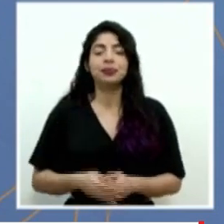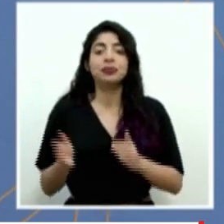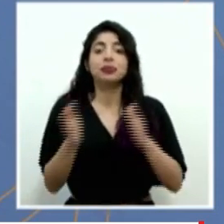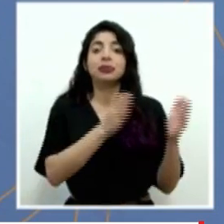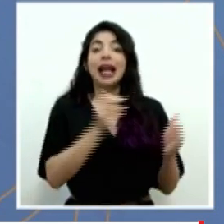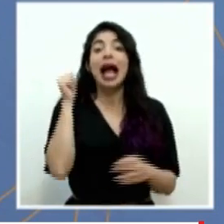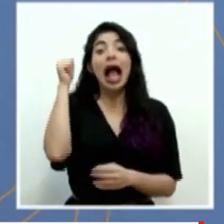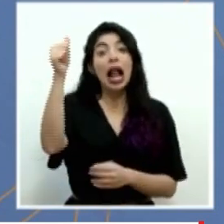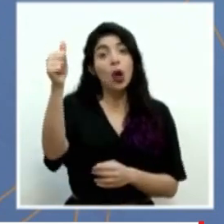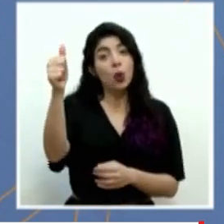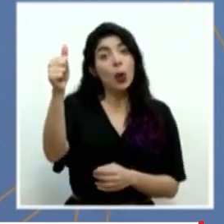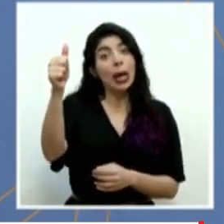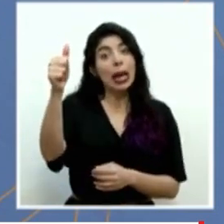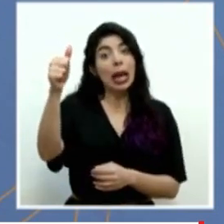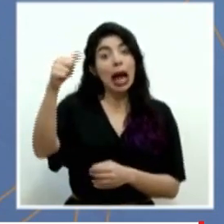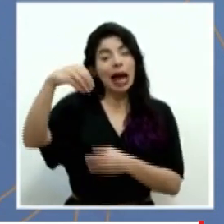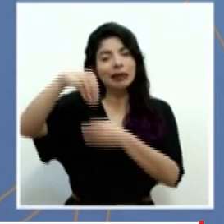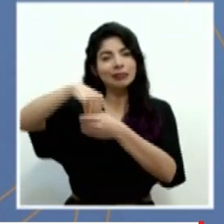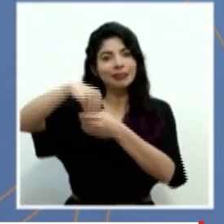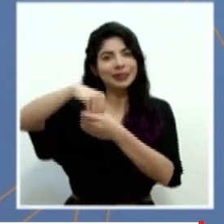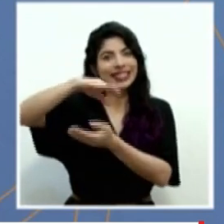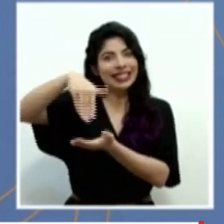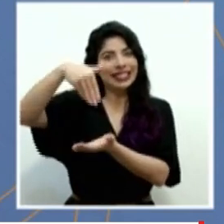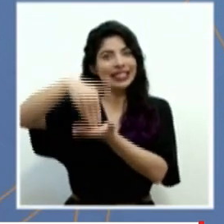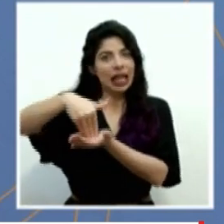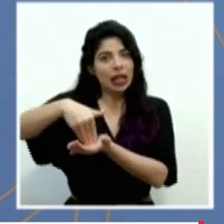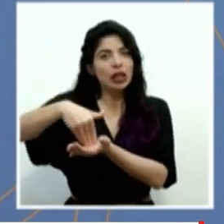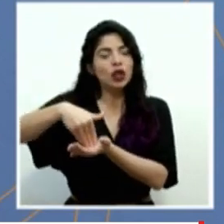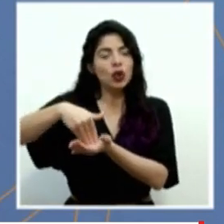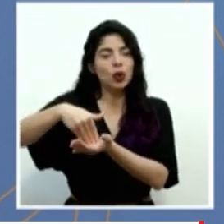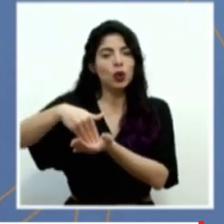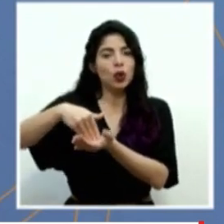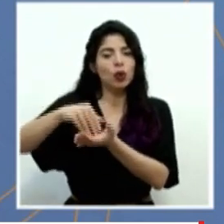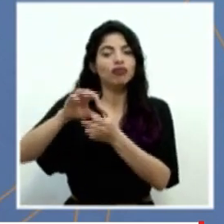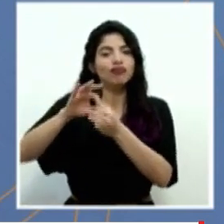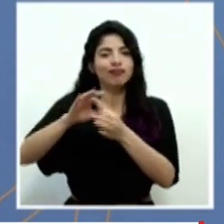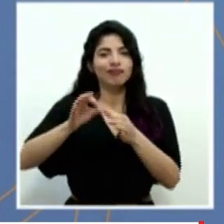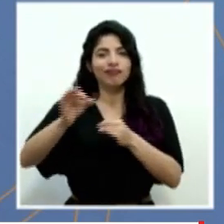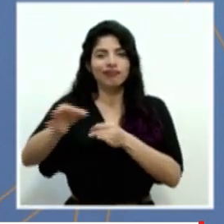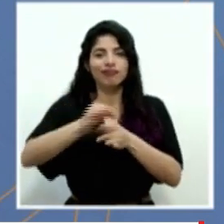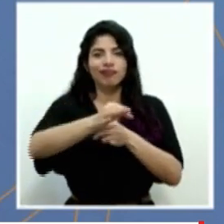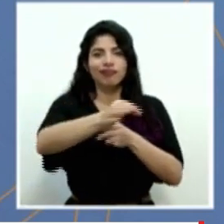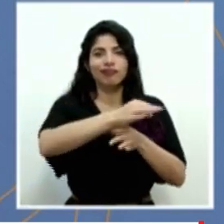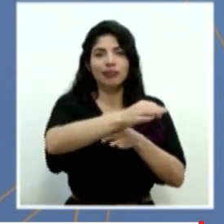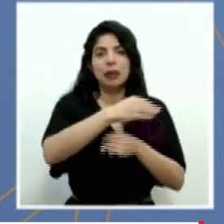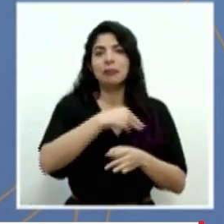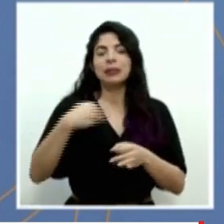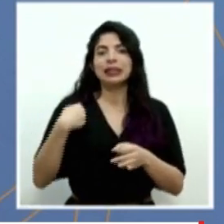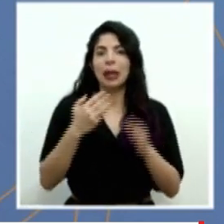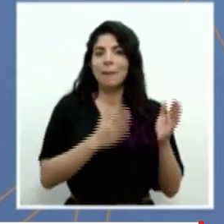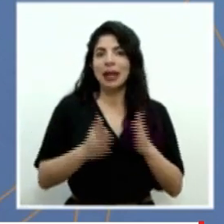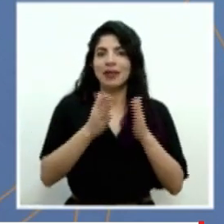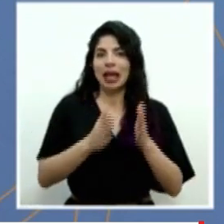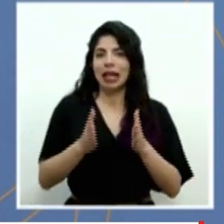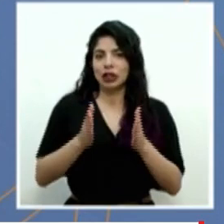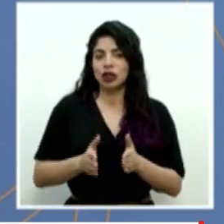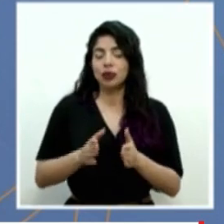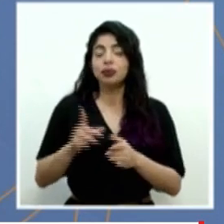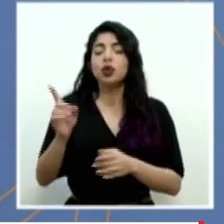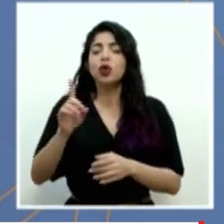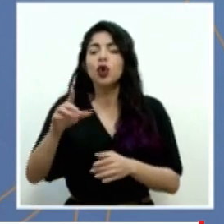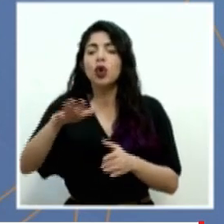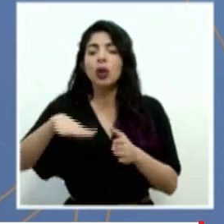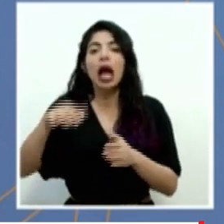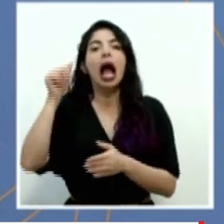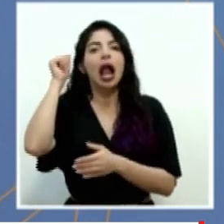Para Alajuela, dentro de la región central, de acuerdo con la regionalización del Ministerio de Planificación, los